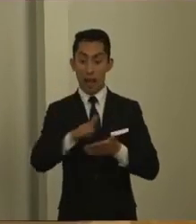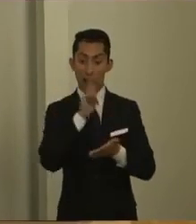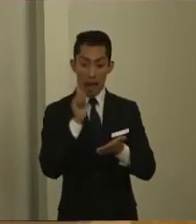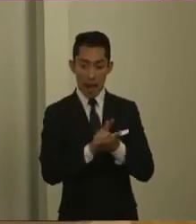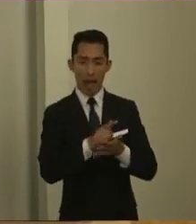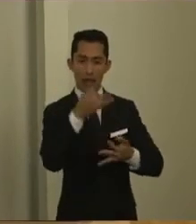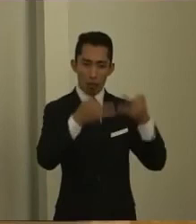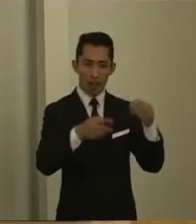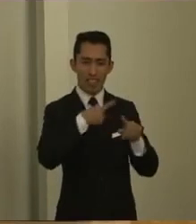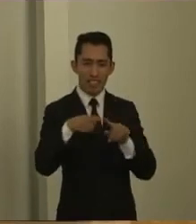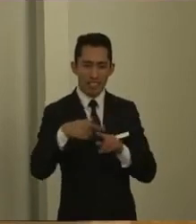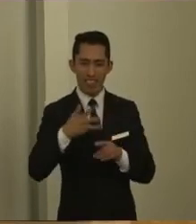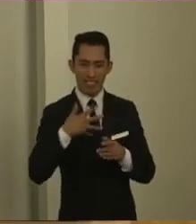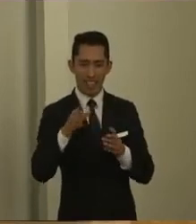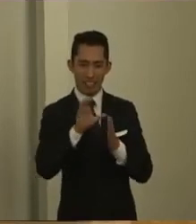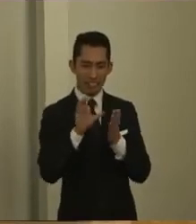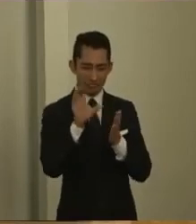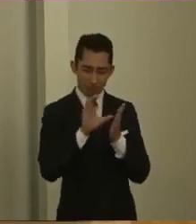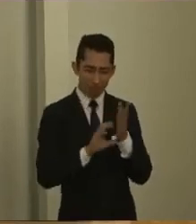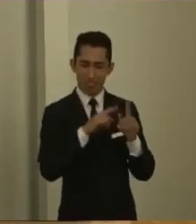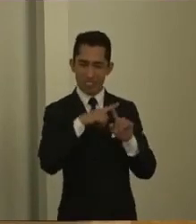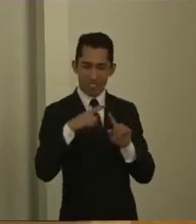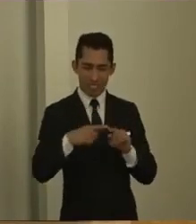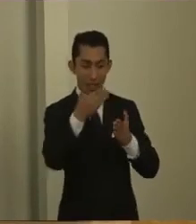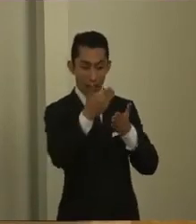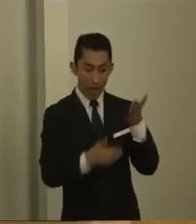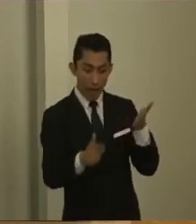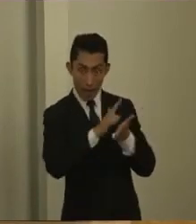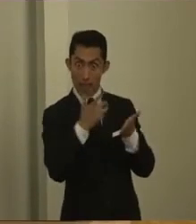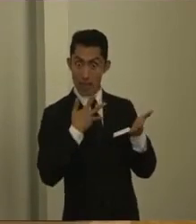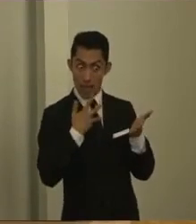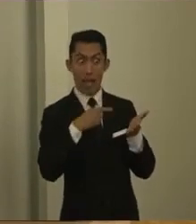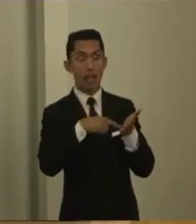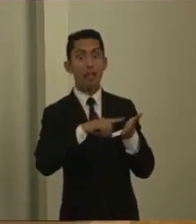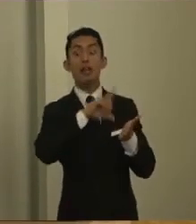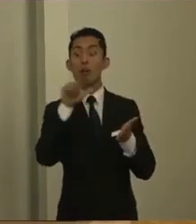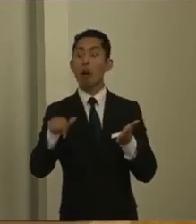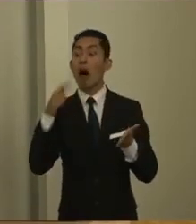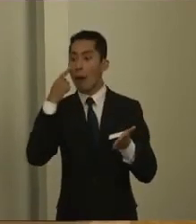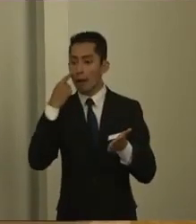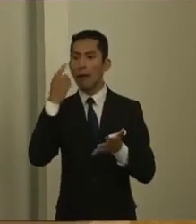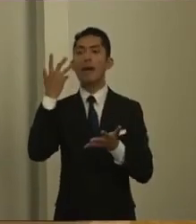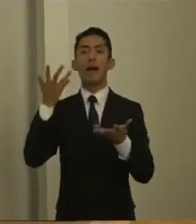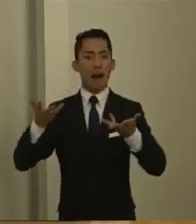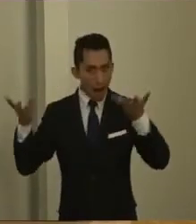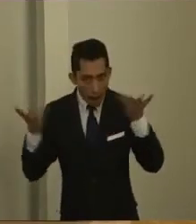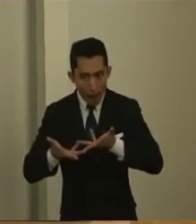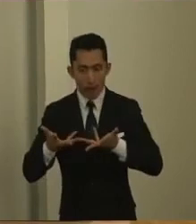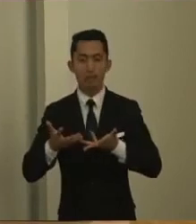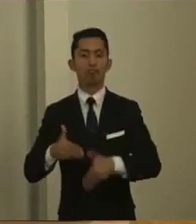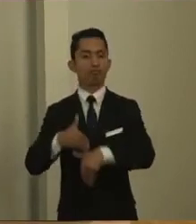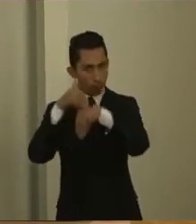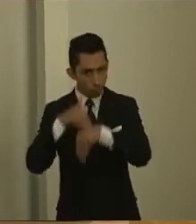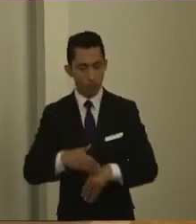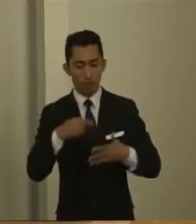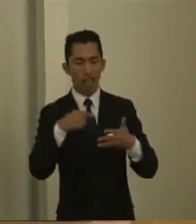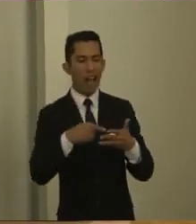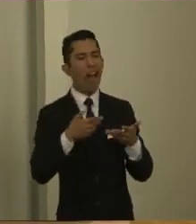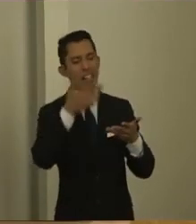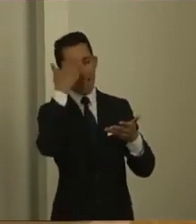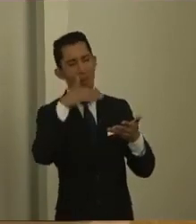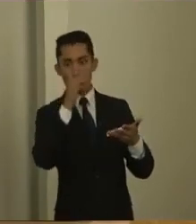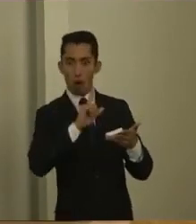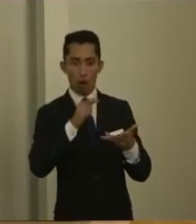e institucional a los compromisos internacionales asumidos mediante los tratados internacionales en la